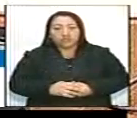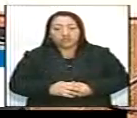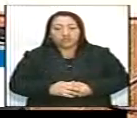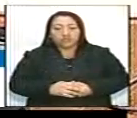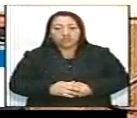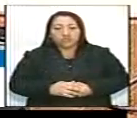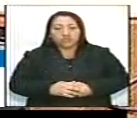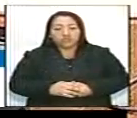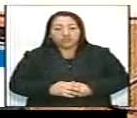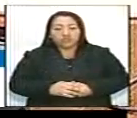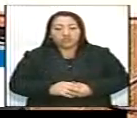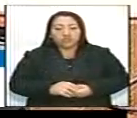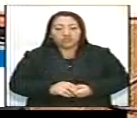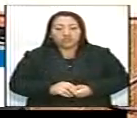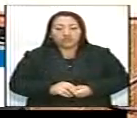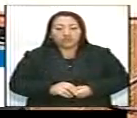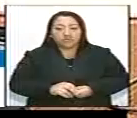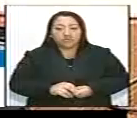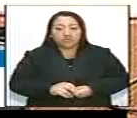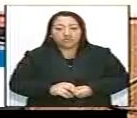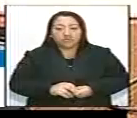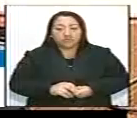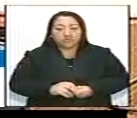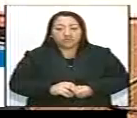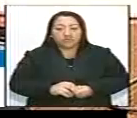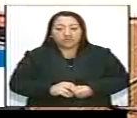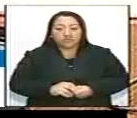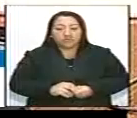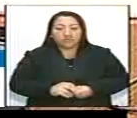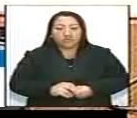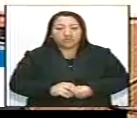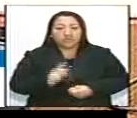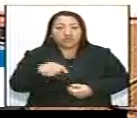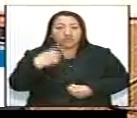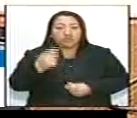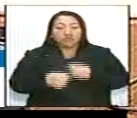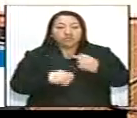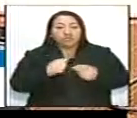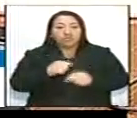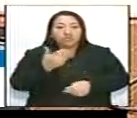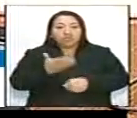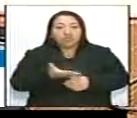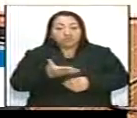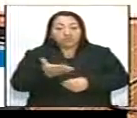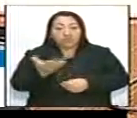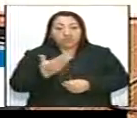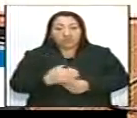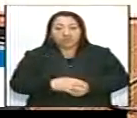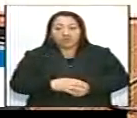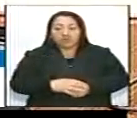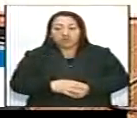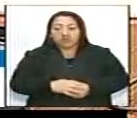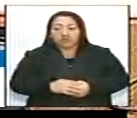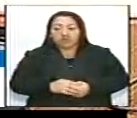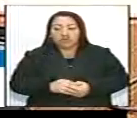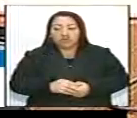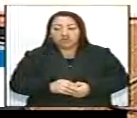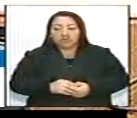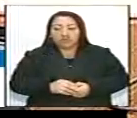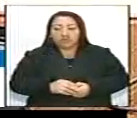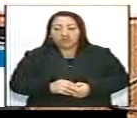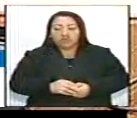próximo año va a seguir habiendo este incentivo. Entonces lo que estamos haciendo en la propuesta que está saliendo del Ministerio de Salud